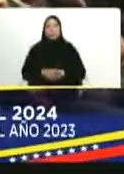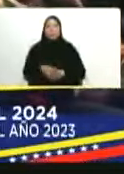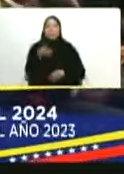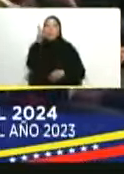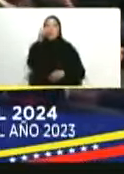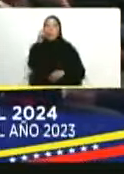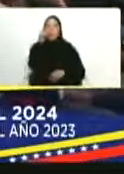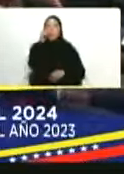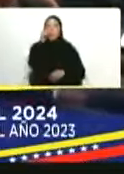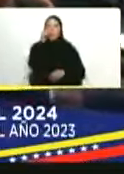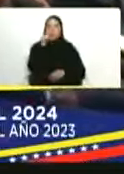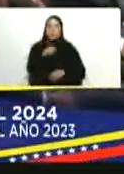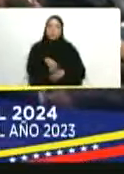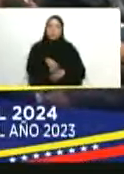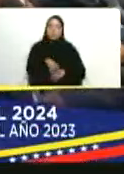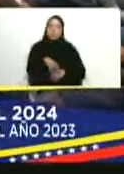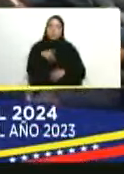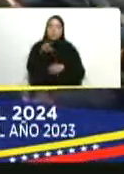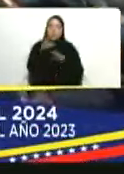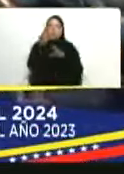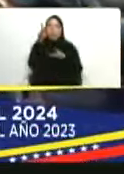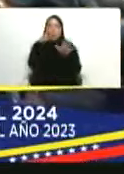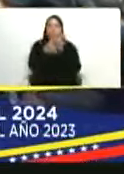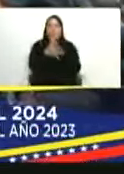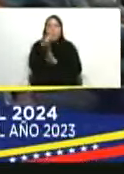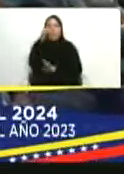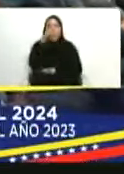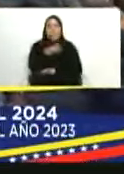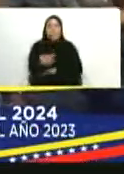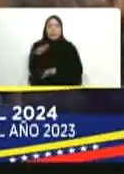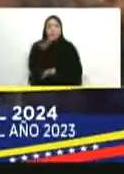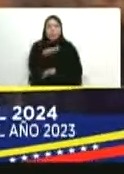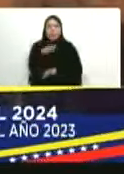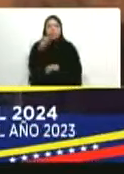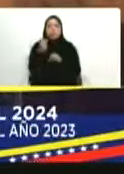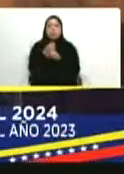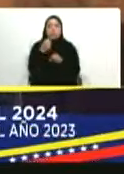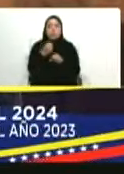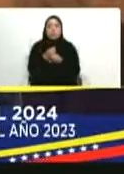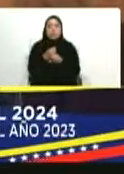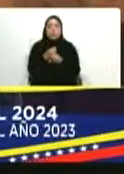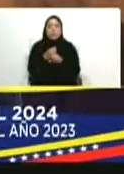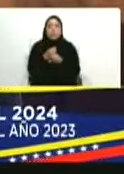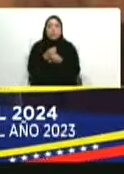Doctor Reinaldo Muñoz, Procurador General de la República.